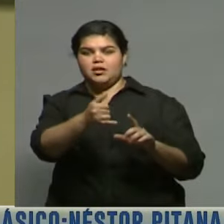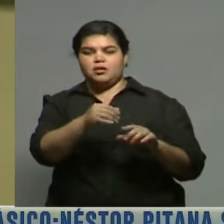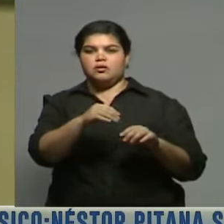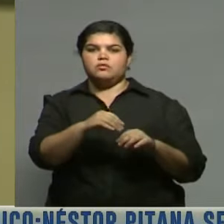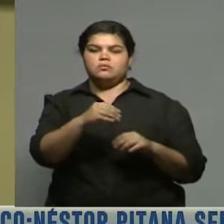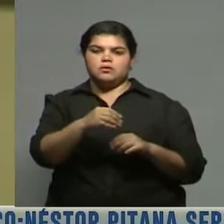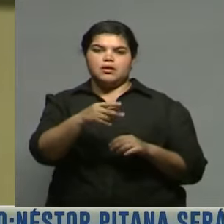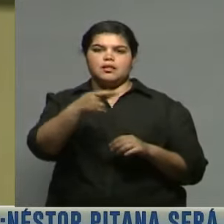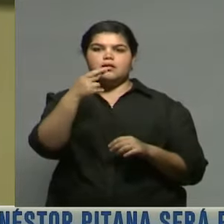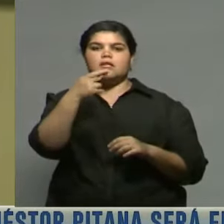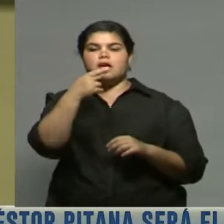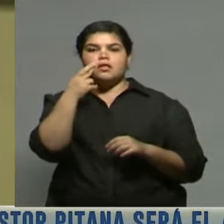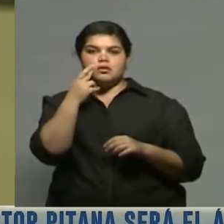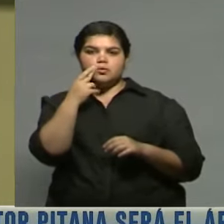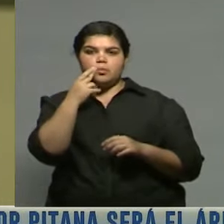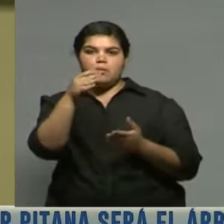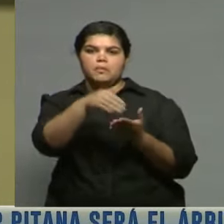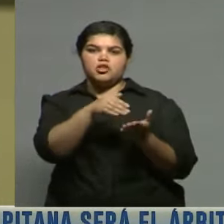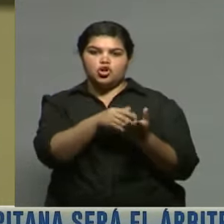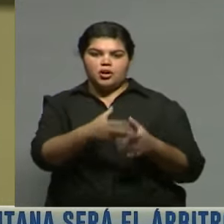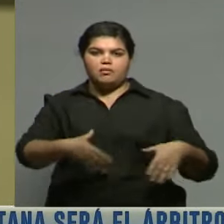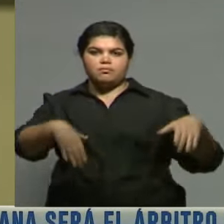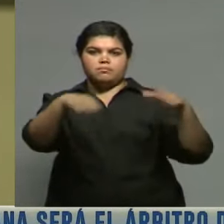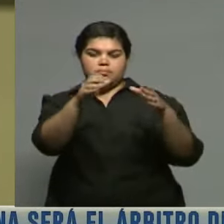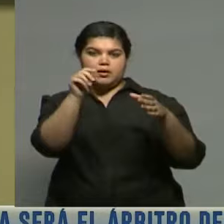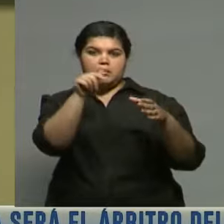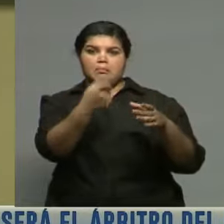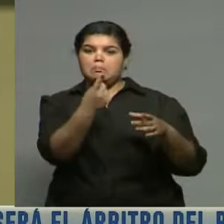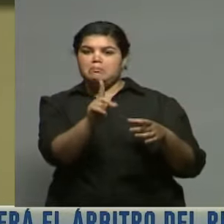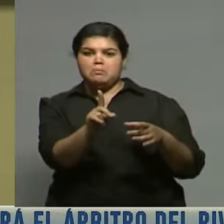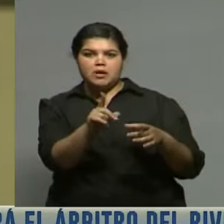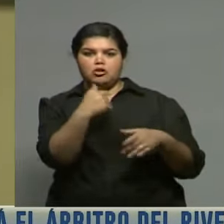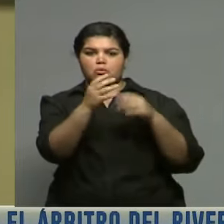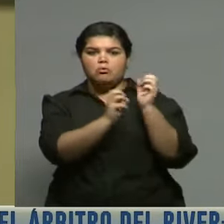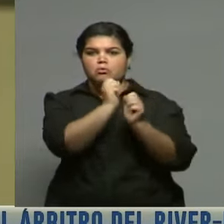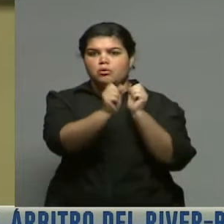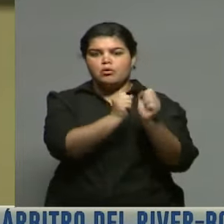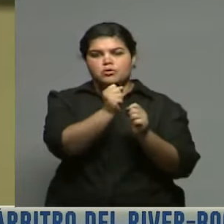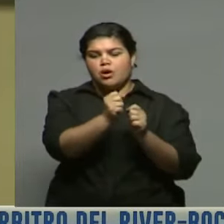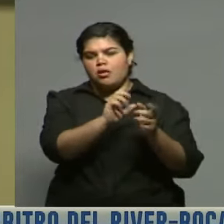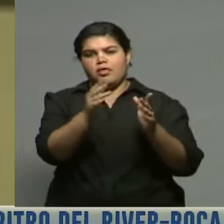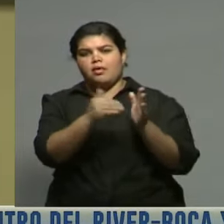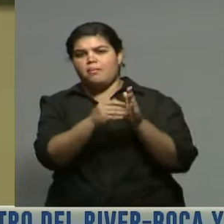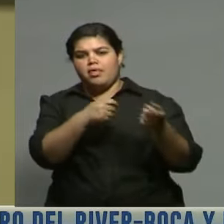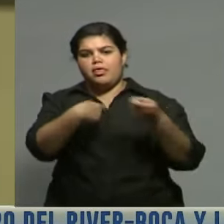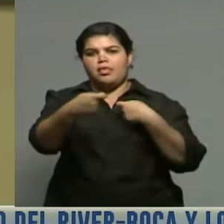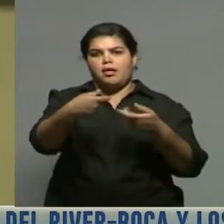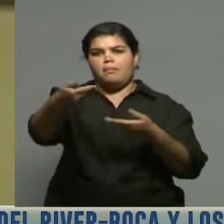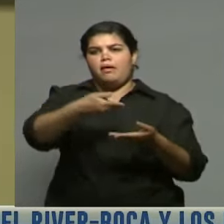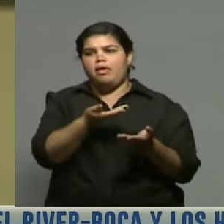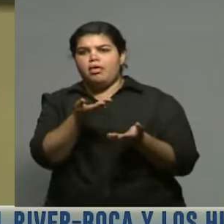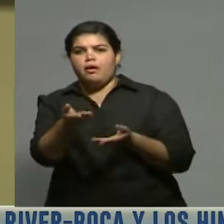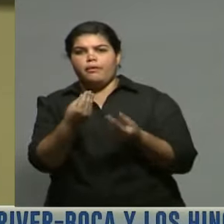millones de quintales, no es normal, pero una producción adecuada un poco al mercado, entonces los precios se habían